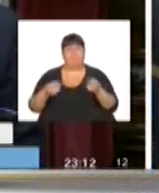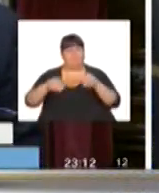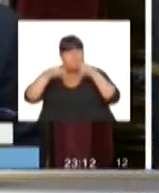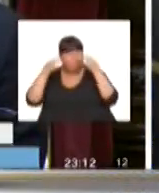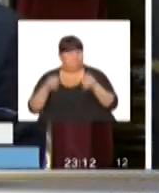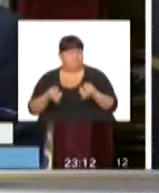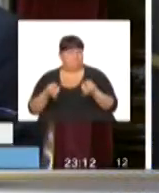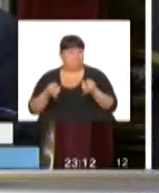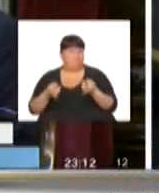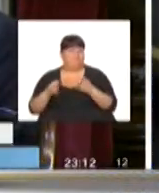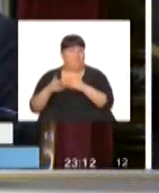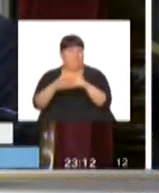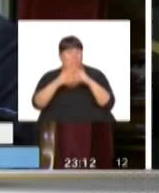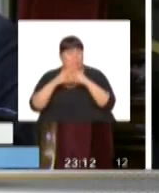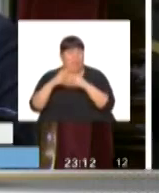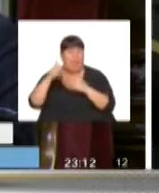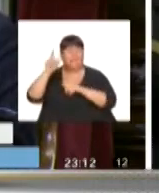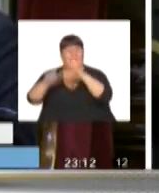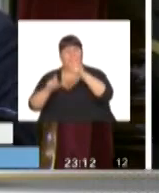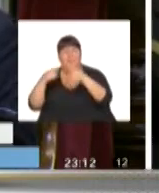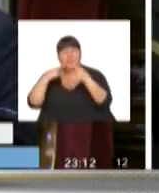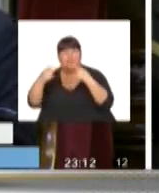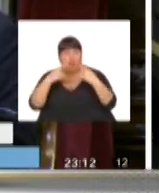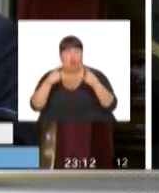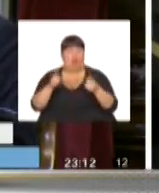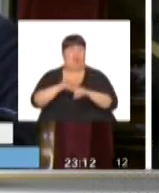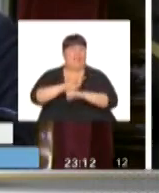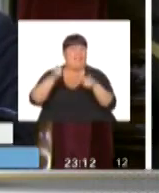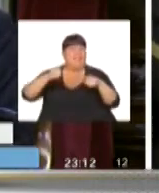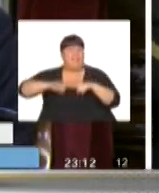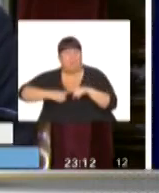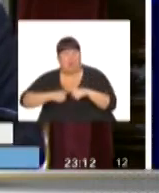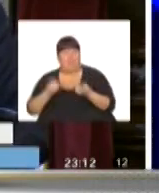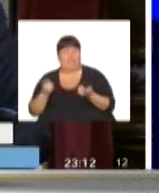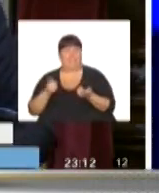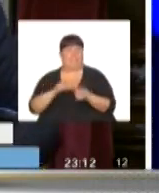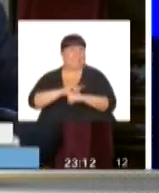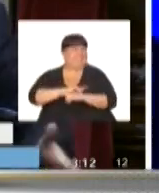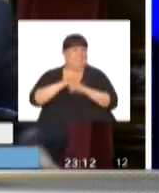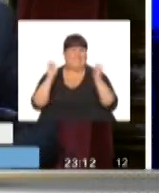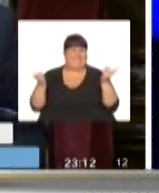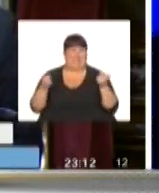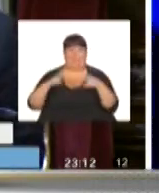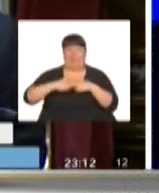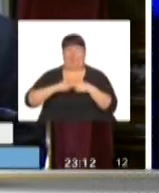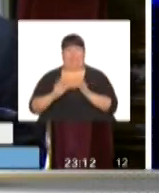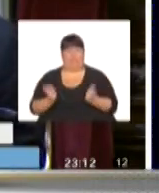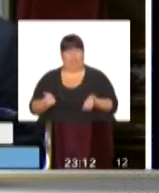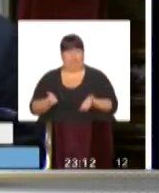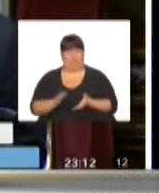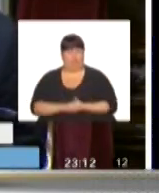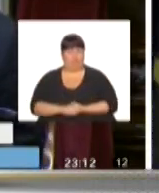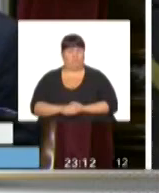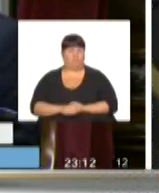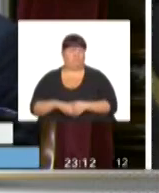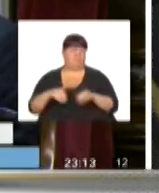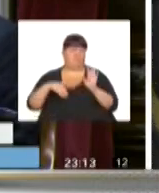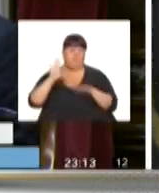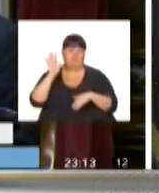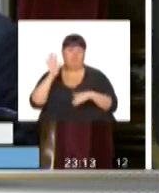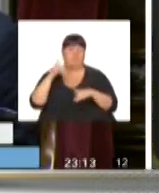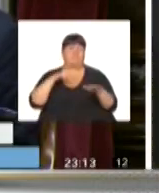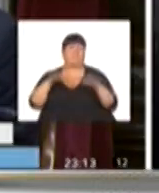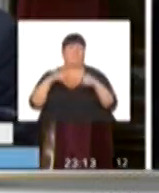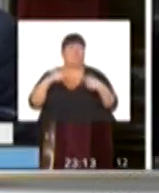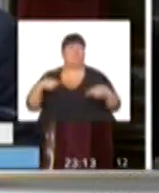está servida una alianza de un kirchnerismo entendido como una